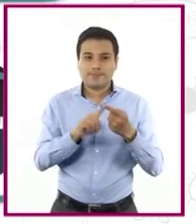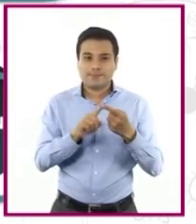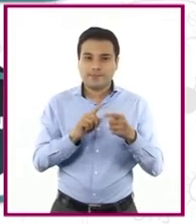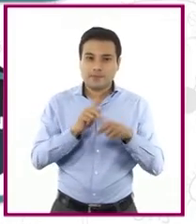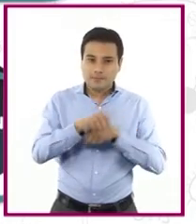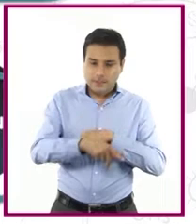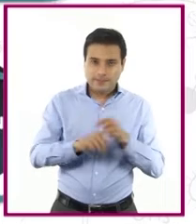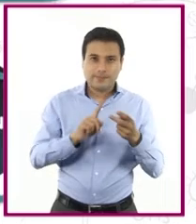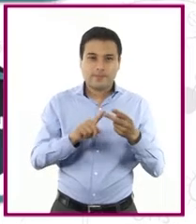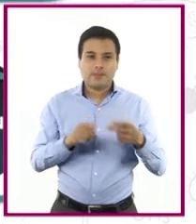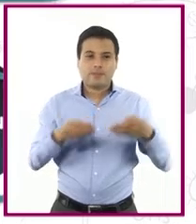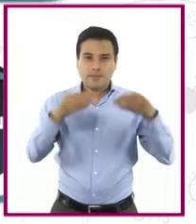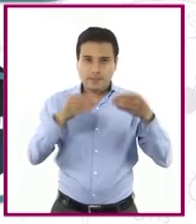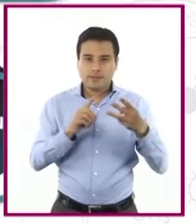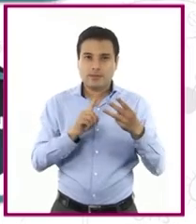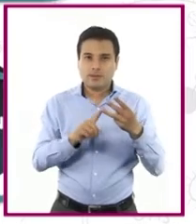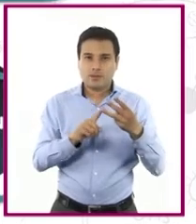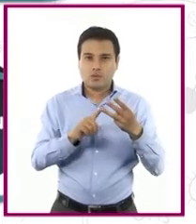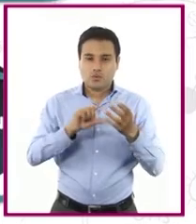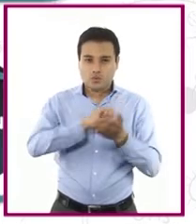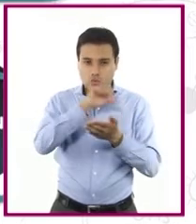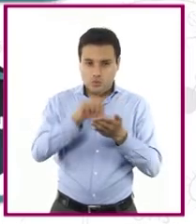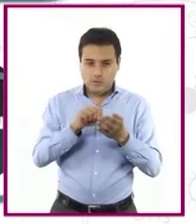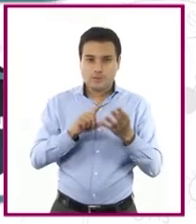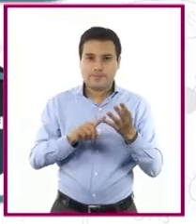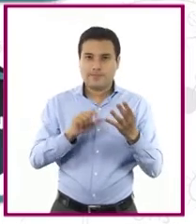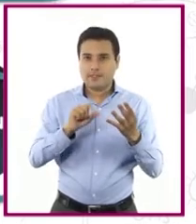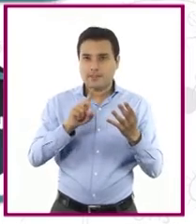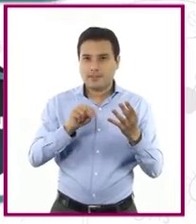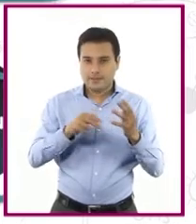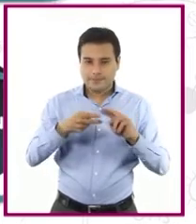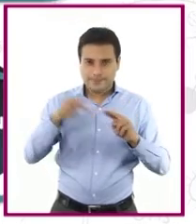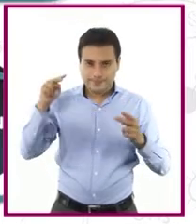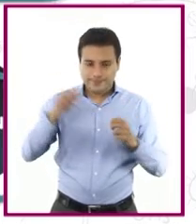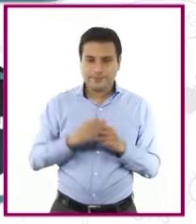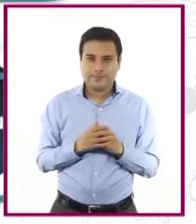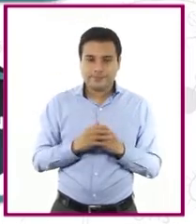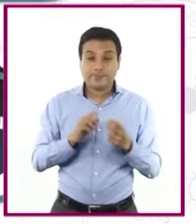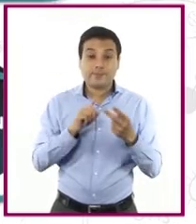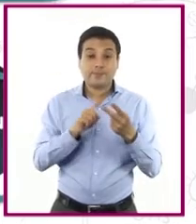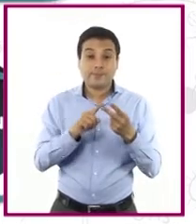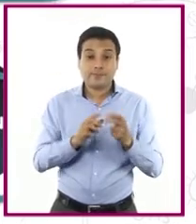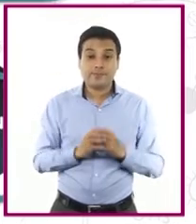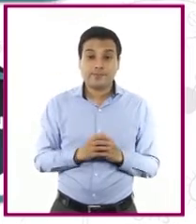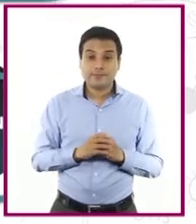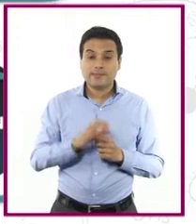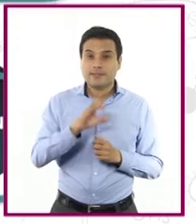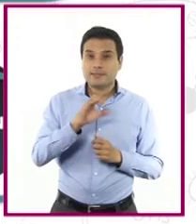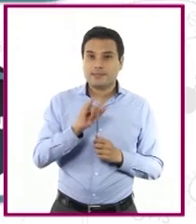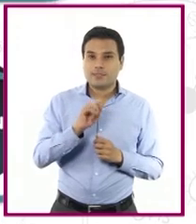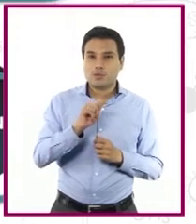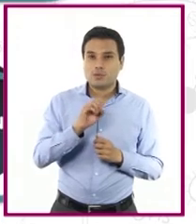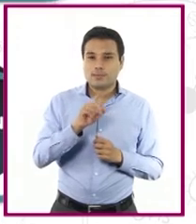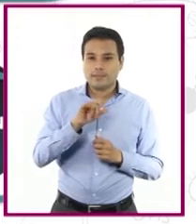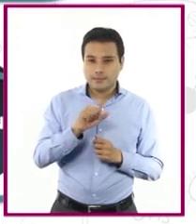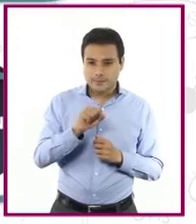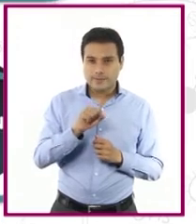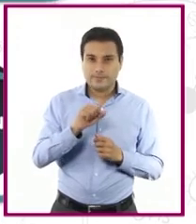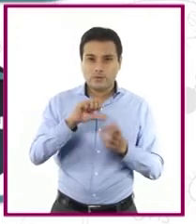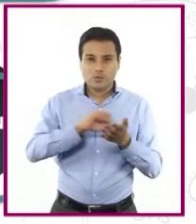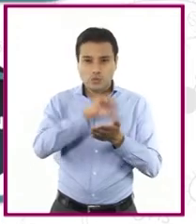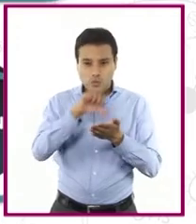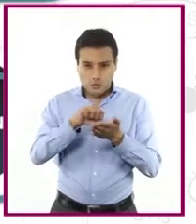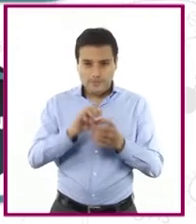pared celular, núcleo y ADN. B. Citoplasma, núcleo,